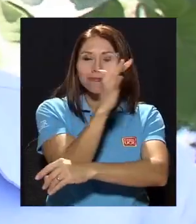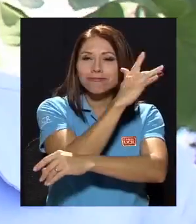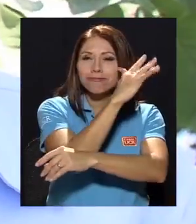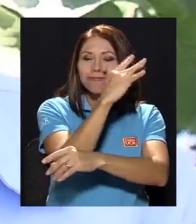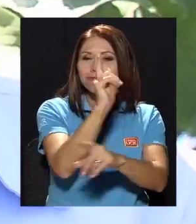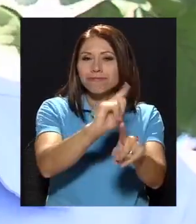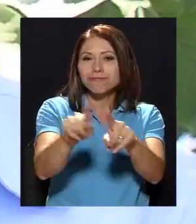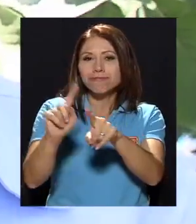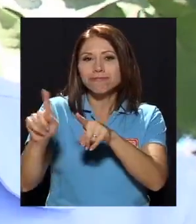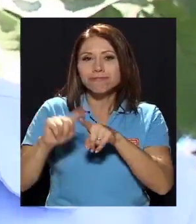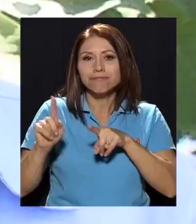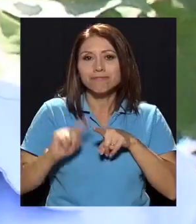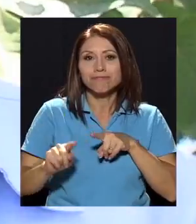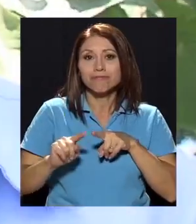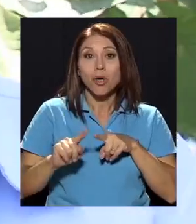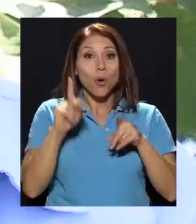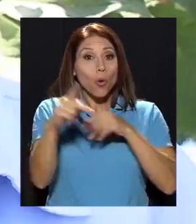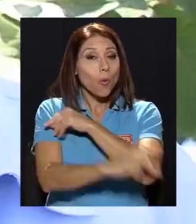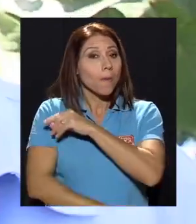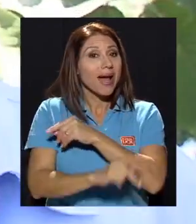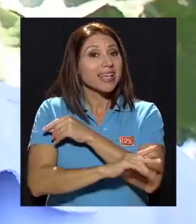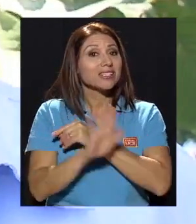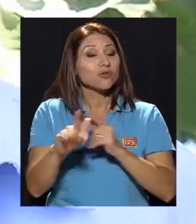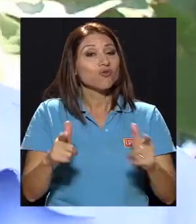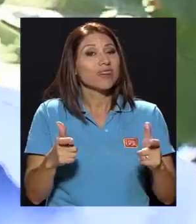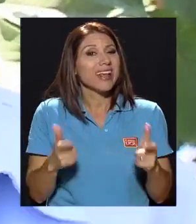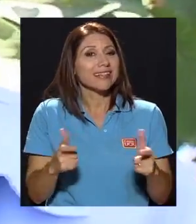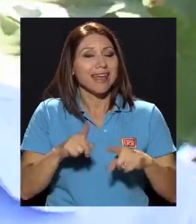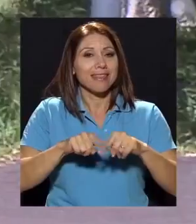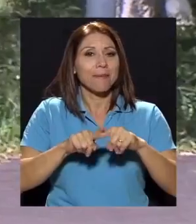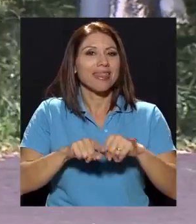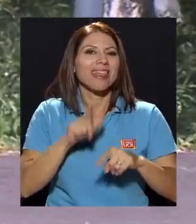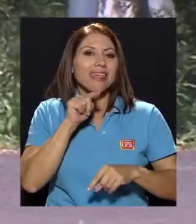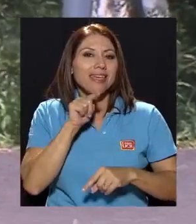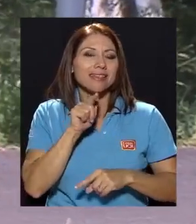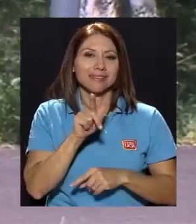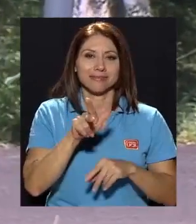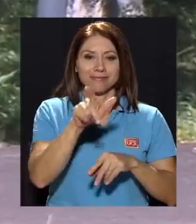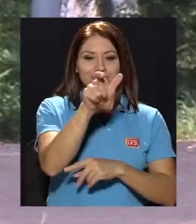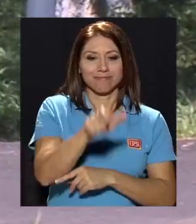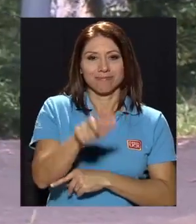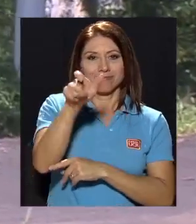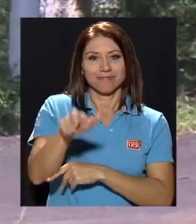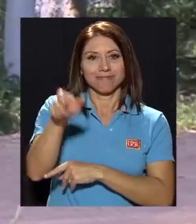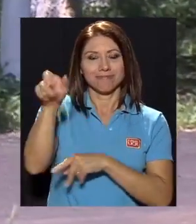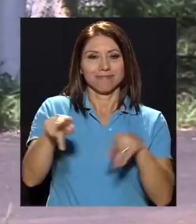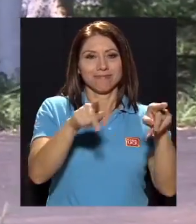que en última instancia la riqueza de un país depende básicamente de sus personas.